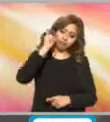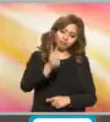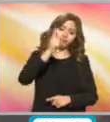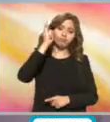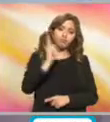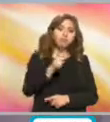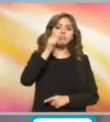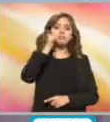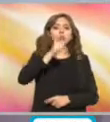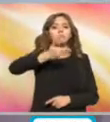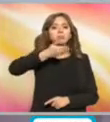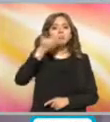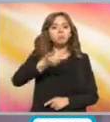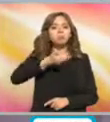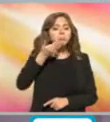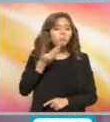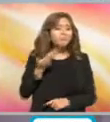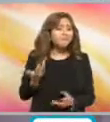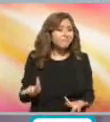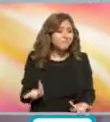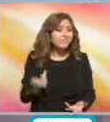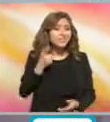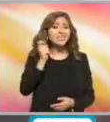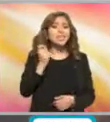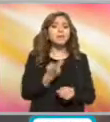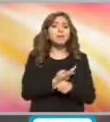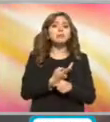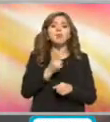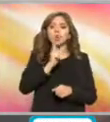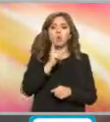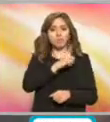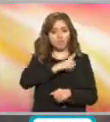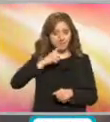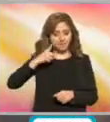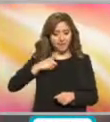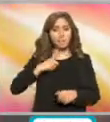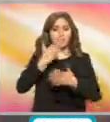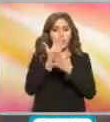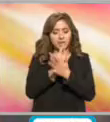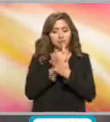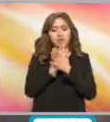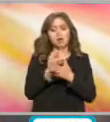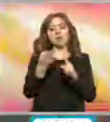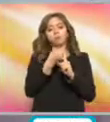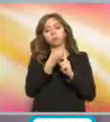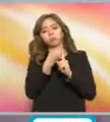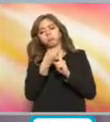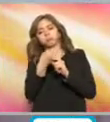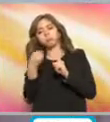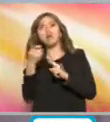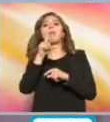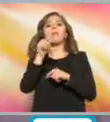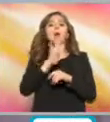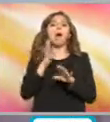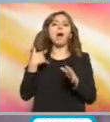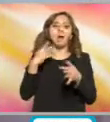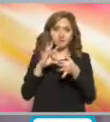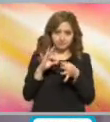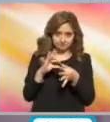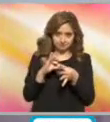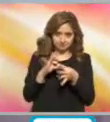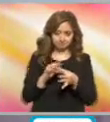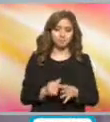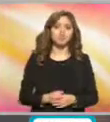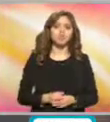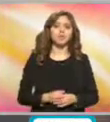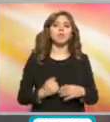hacer este tipo de cosas. Entonces, ¿qué es lo que sucede? Nosotros tenemos que esperar a ver si es el momento adecuado, ¿no? Ok. Muy bien. La tercera parte es